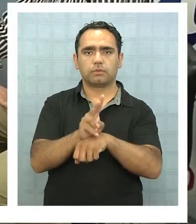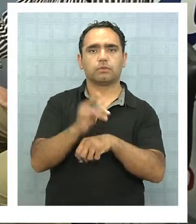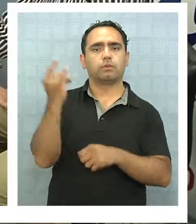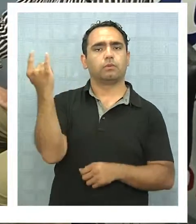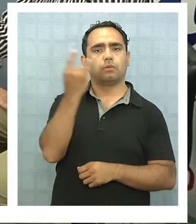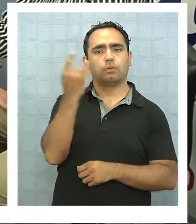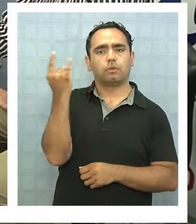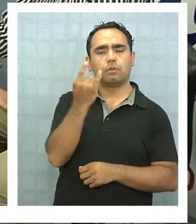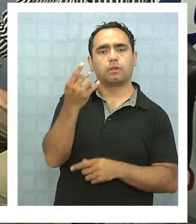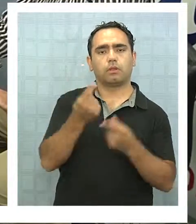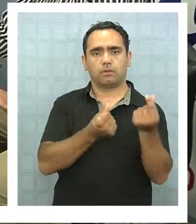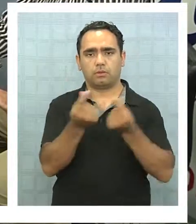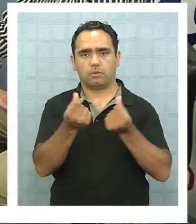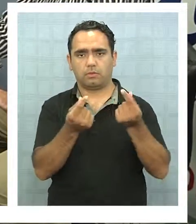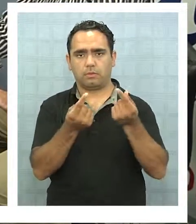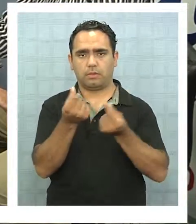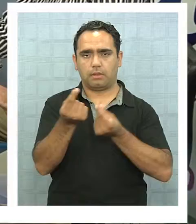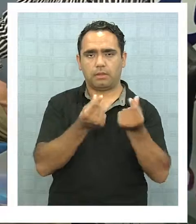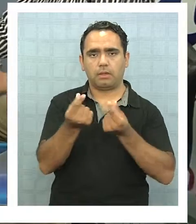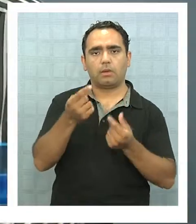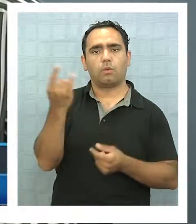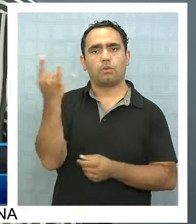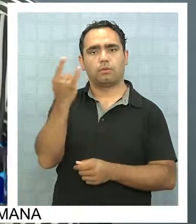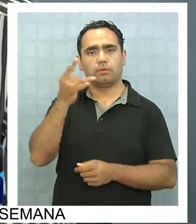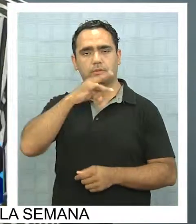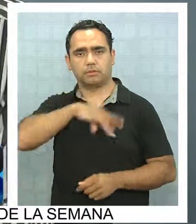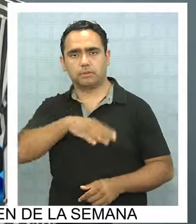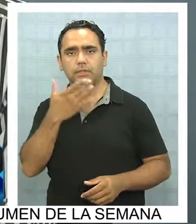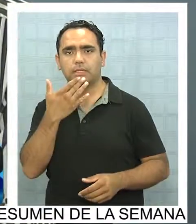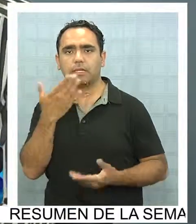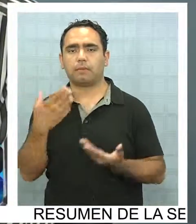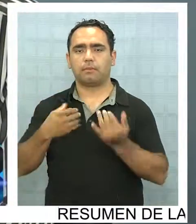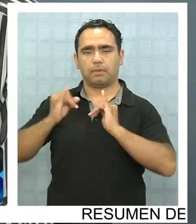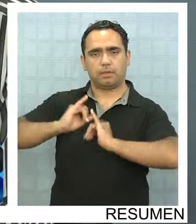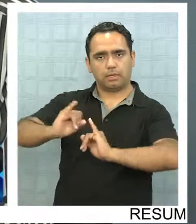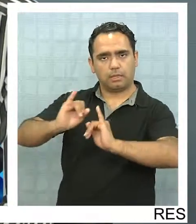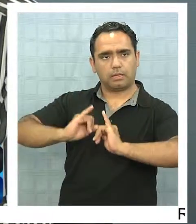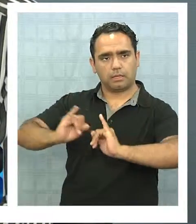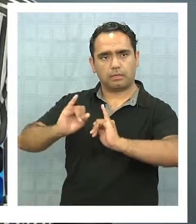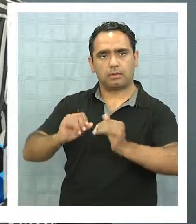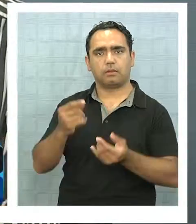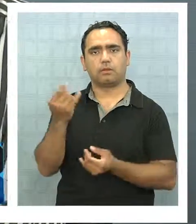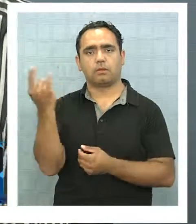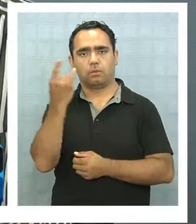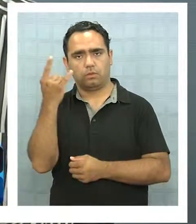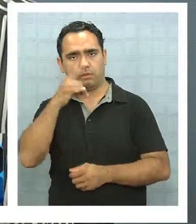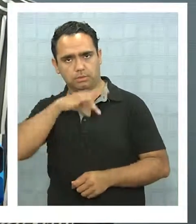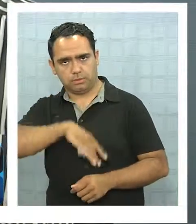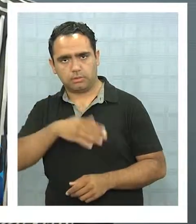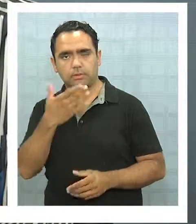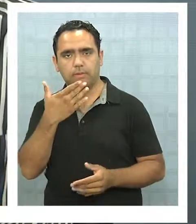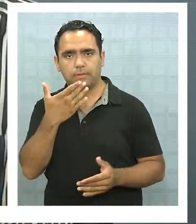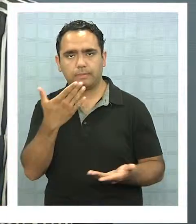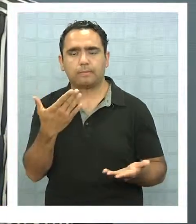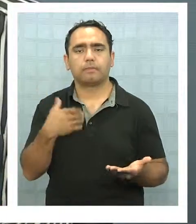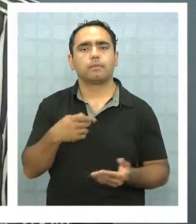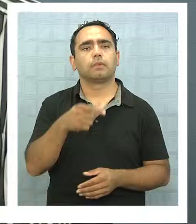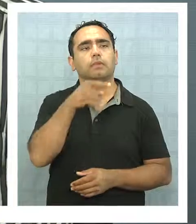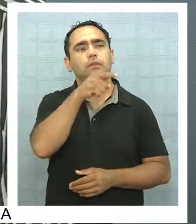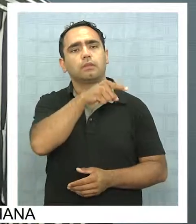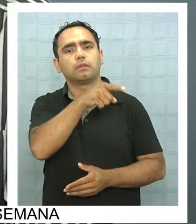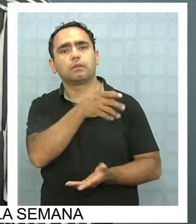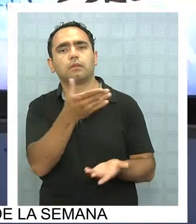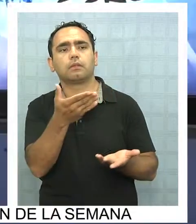Facultad de Economía y Negocios de la Universidad de Chile y de la Facultad de Ingeniería también de la Universidad de Chile, ¿cierto? De donde